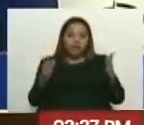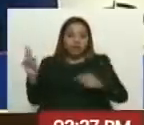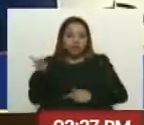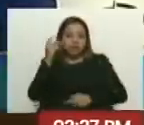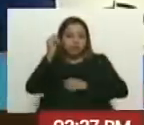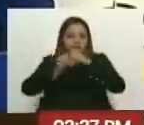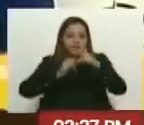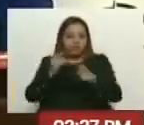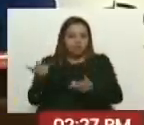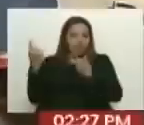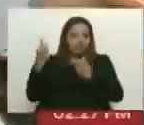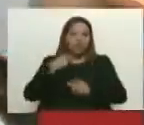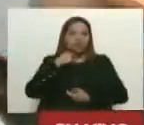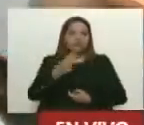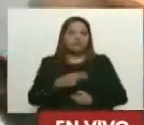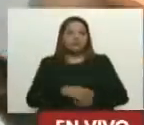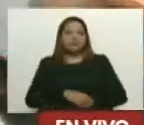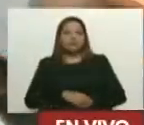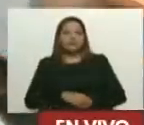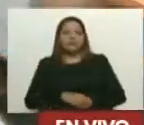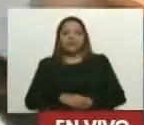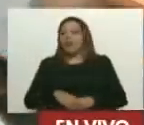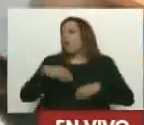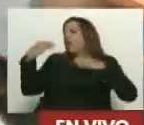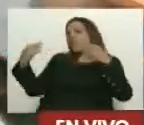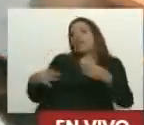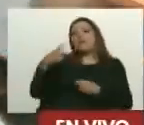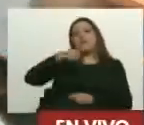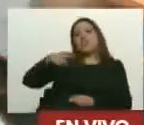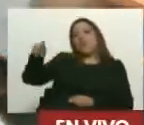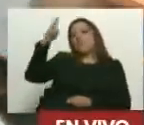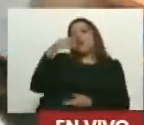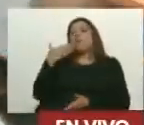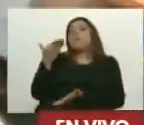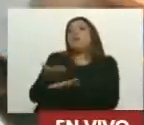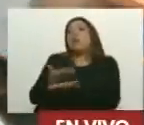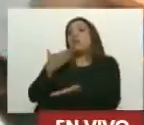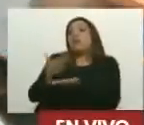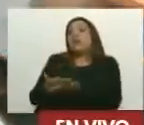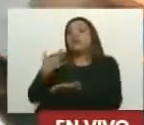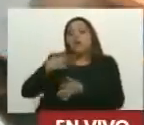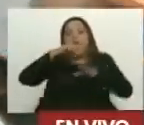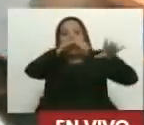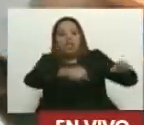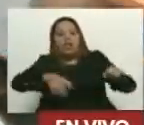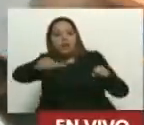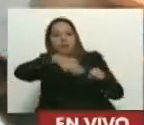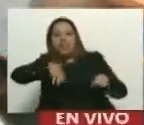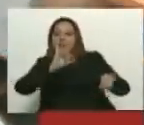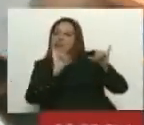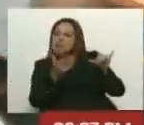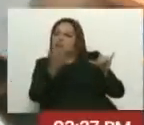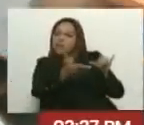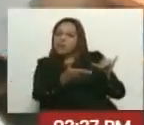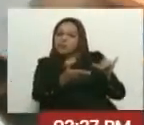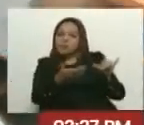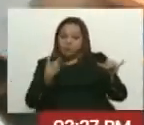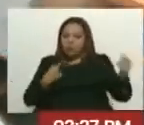video. Todo el tiempo pidiendo. Ayer agarré uno en la plaza. El mismo me